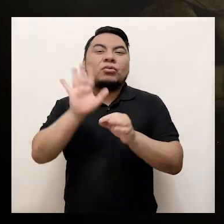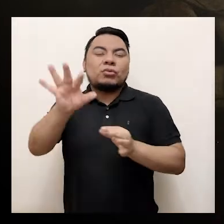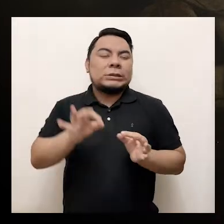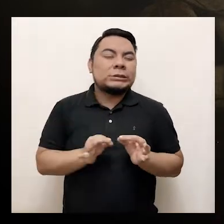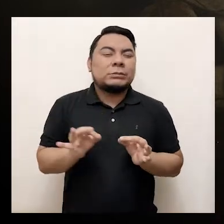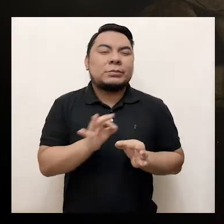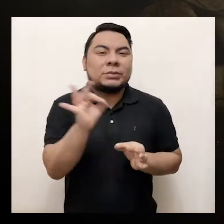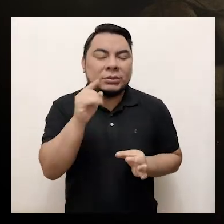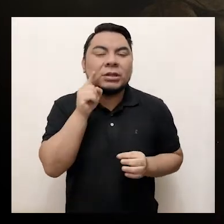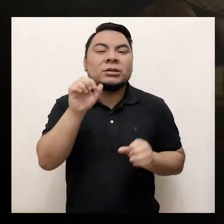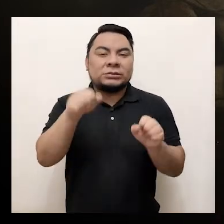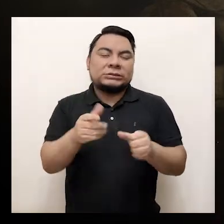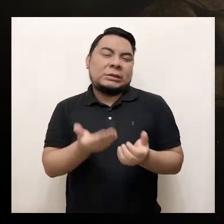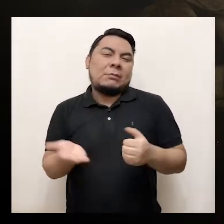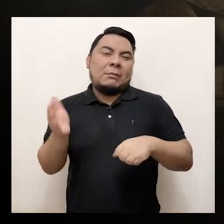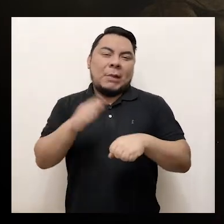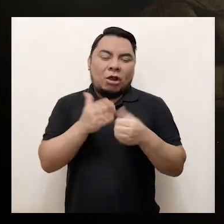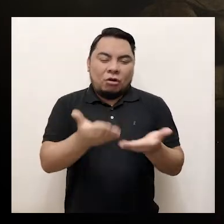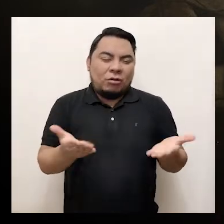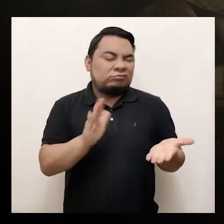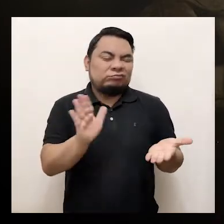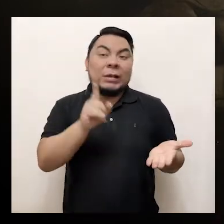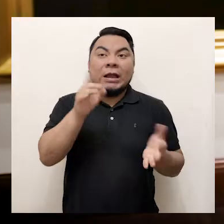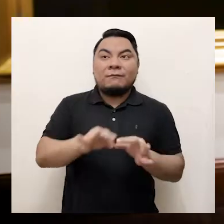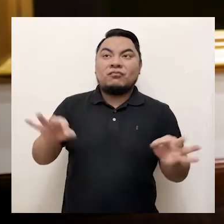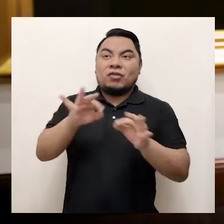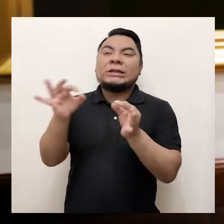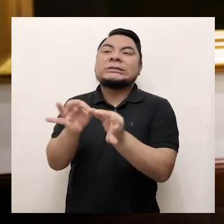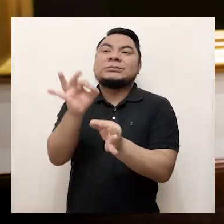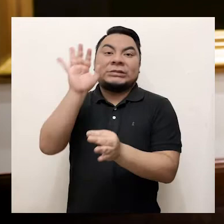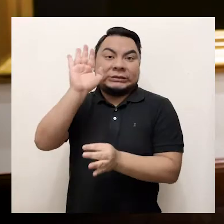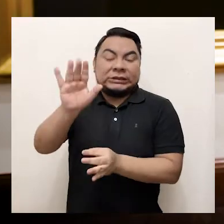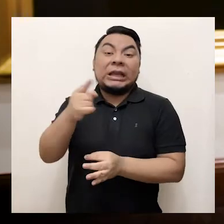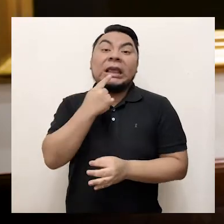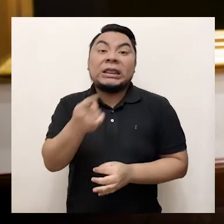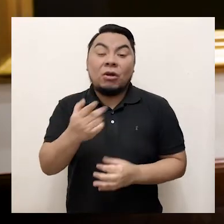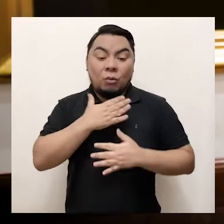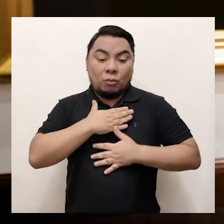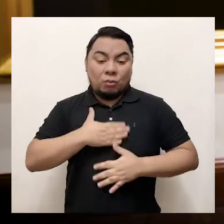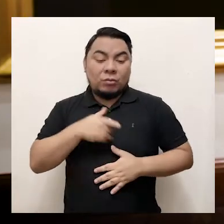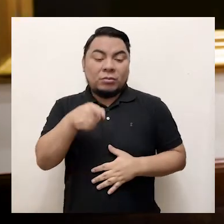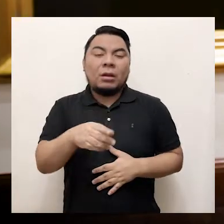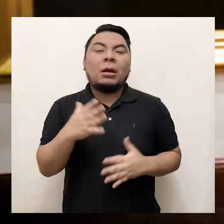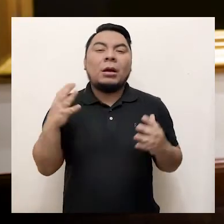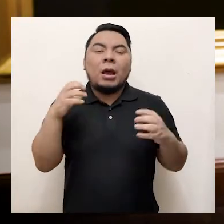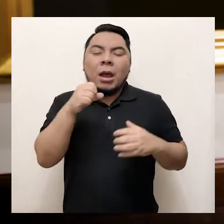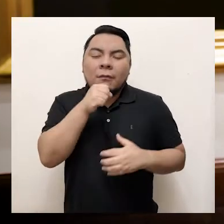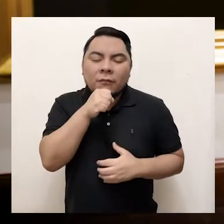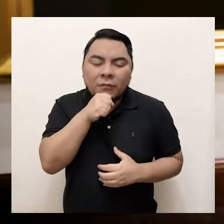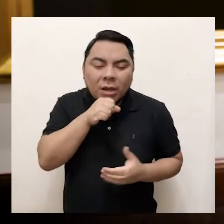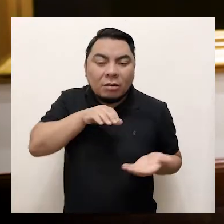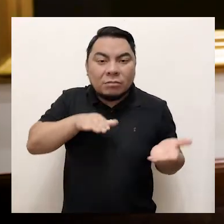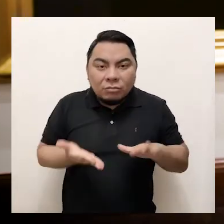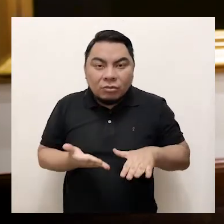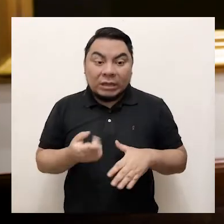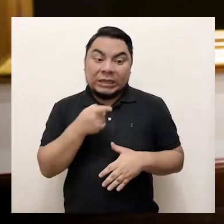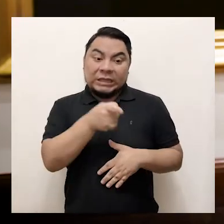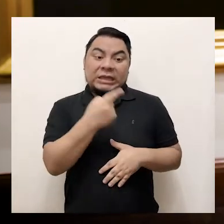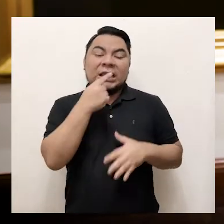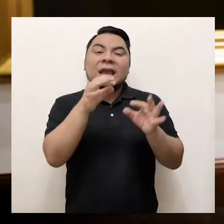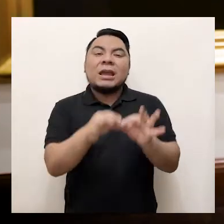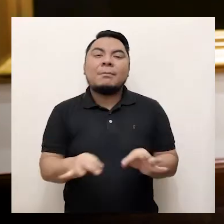de lo espiritual por encima de lo material. Así muestra que si bien el cuerpo envejece y fallece,